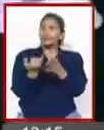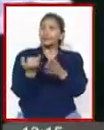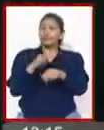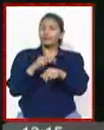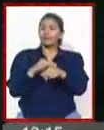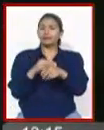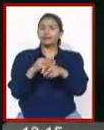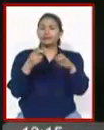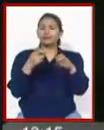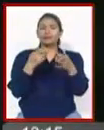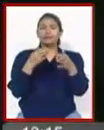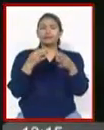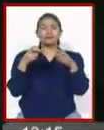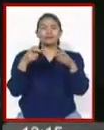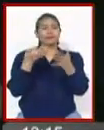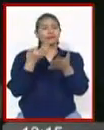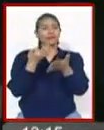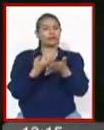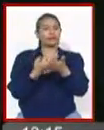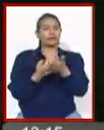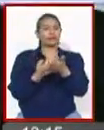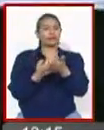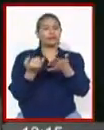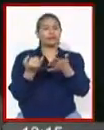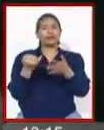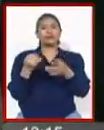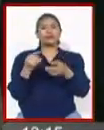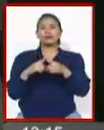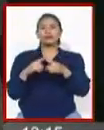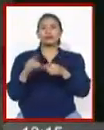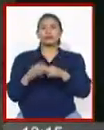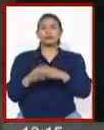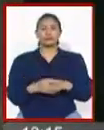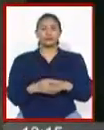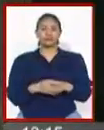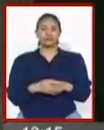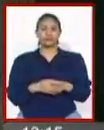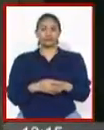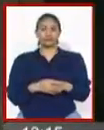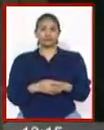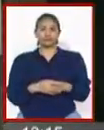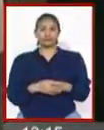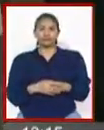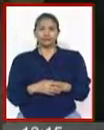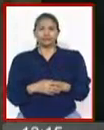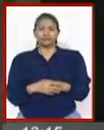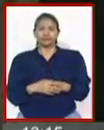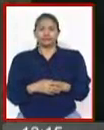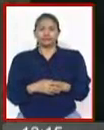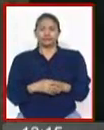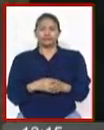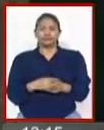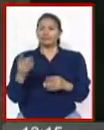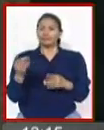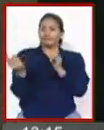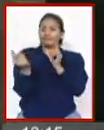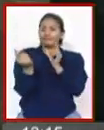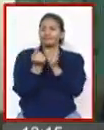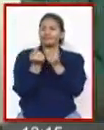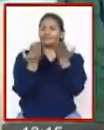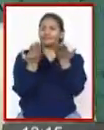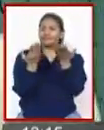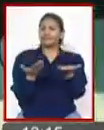factura de impuesto, estoy pagando y... Y ahora mire lo que